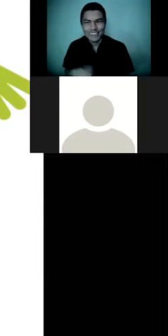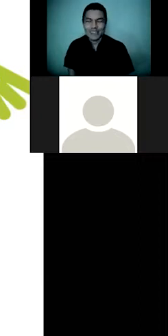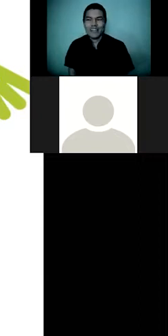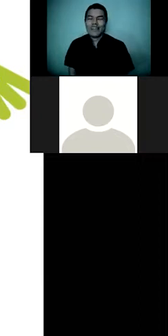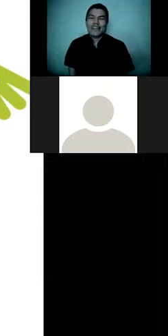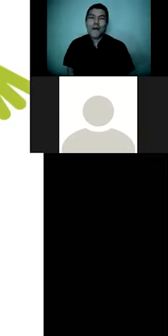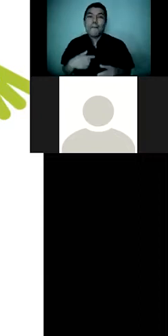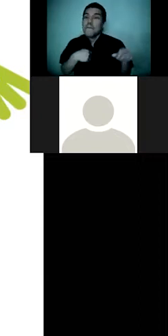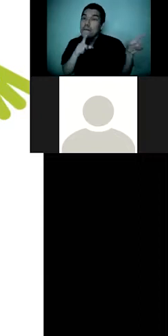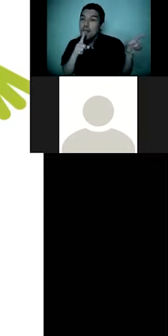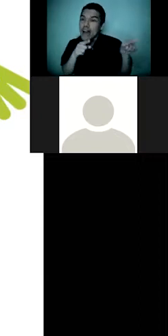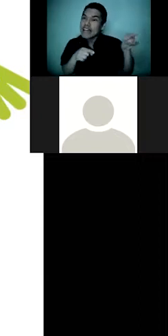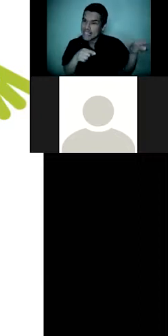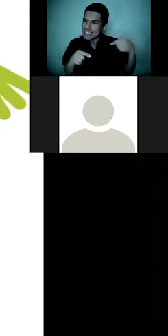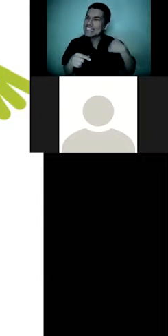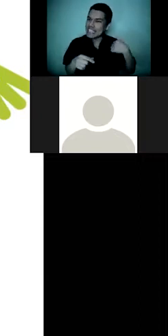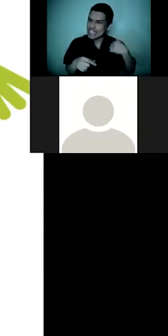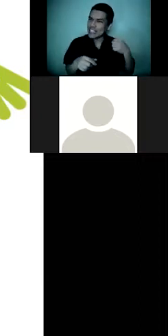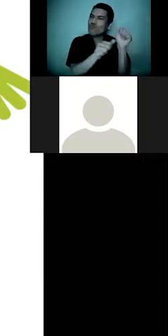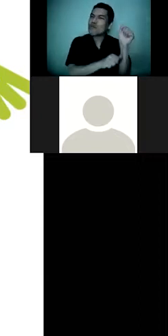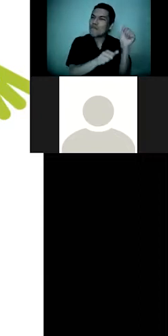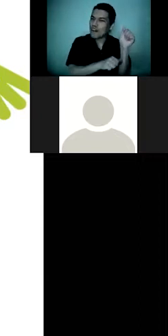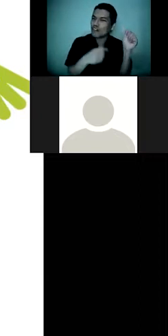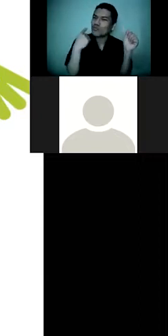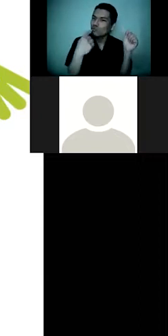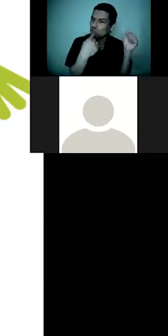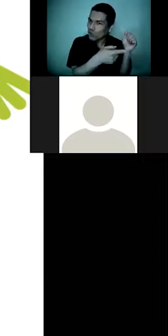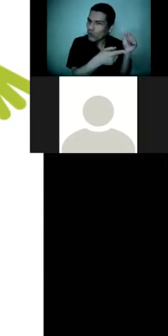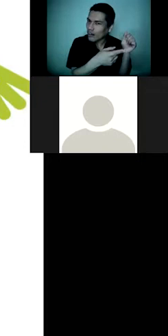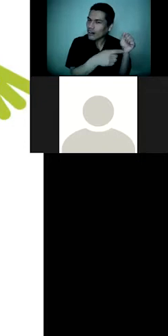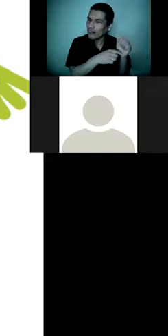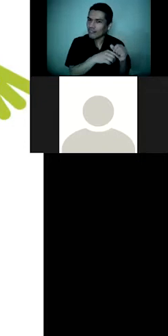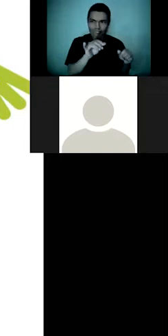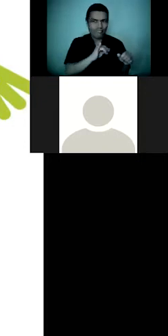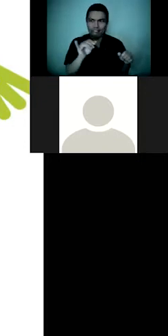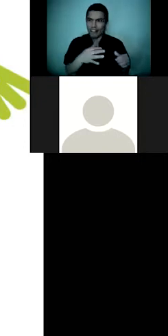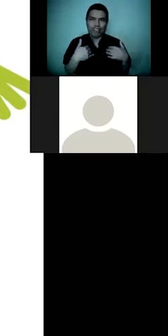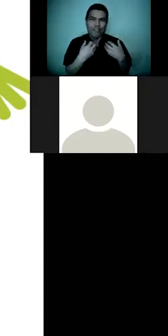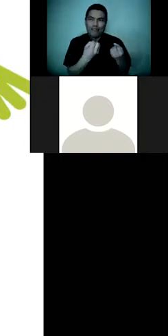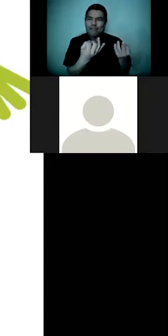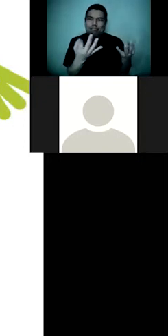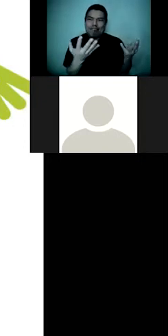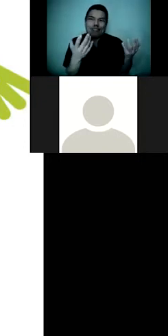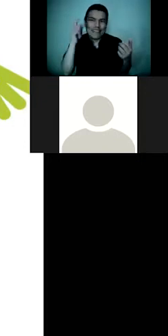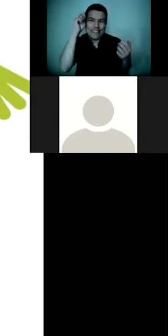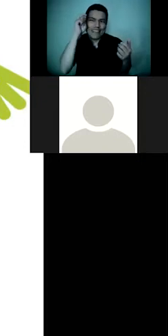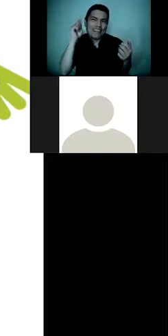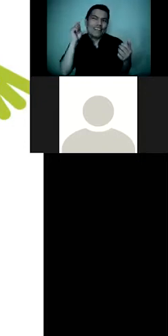enseña. Entonces, mi mamá tiene su hermano sordo.